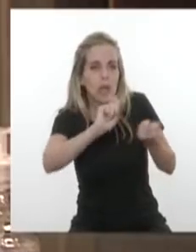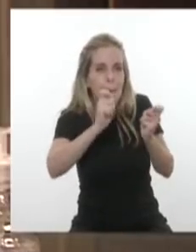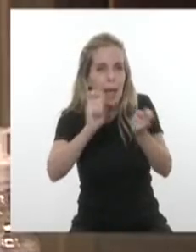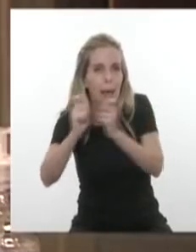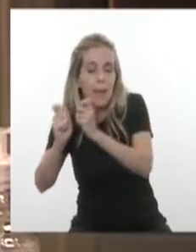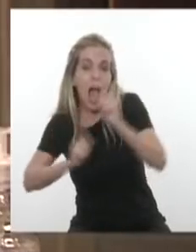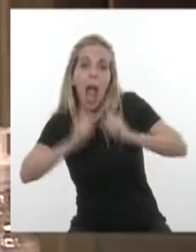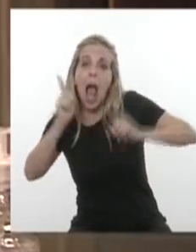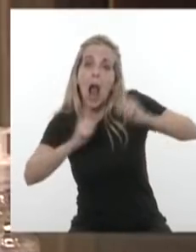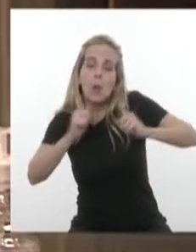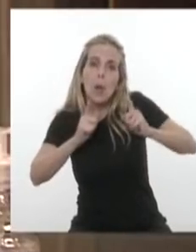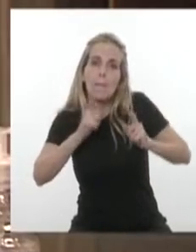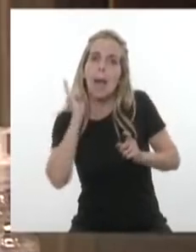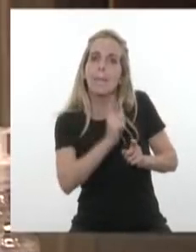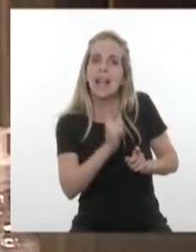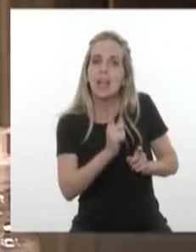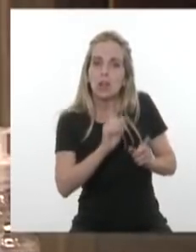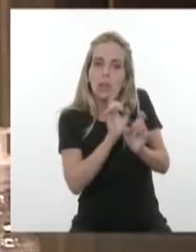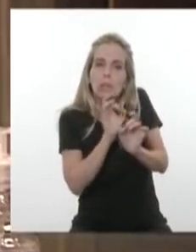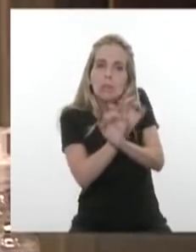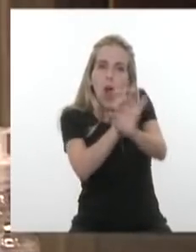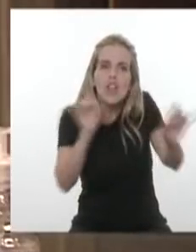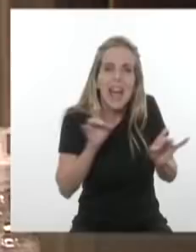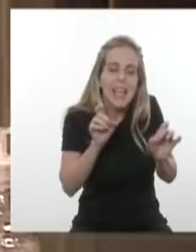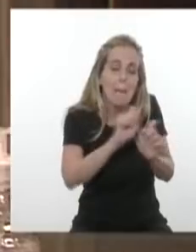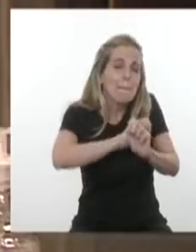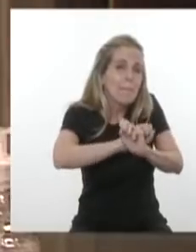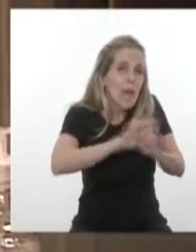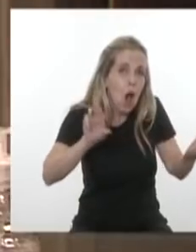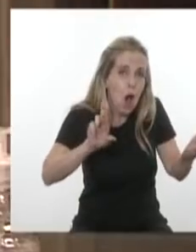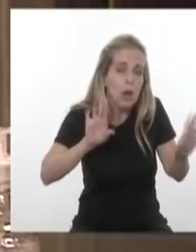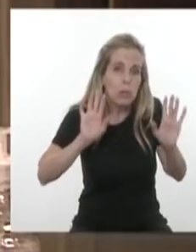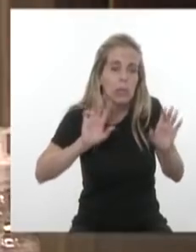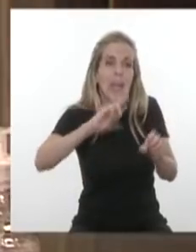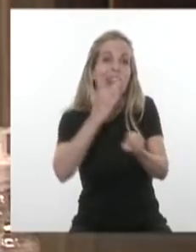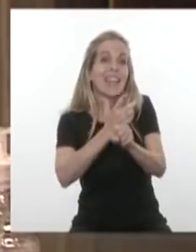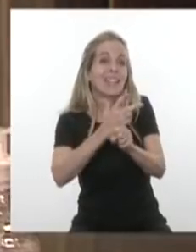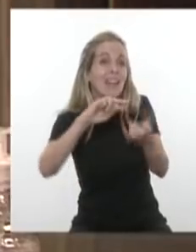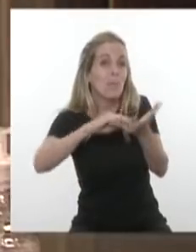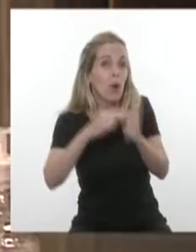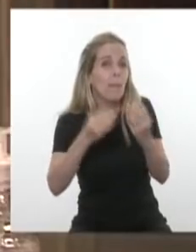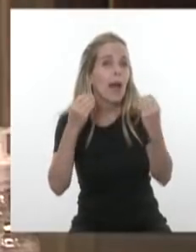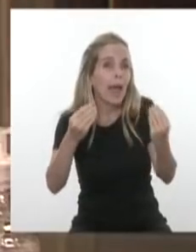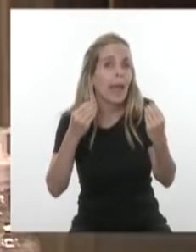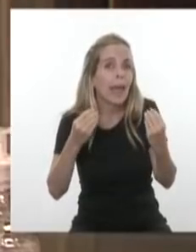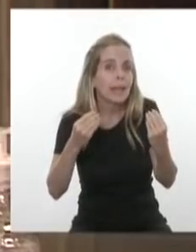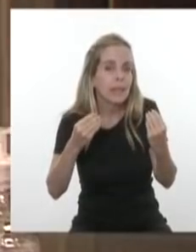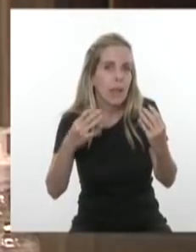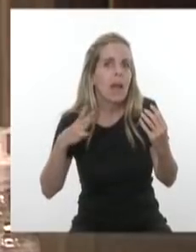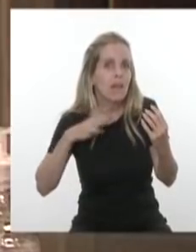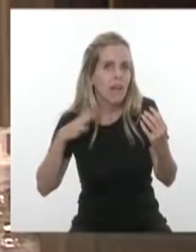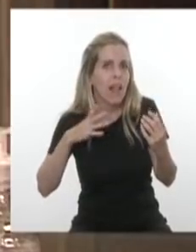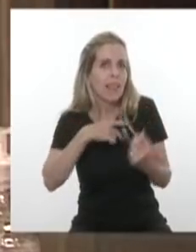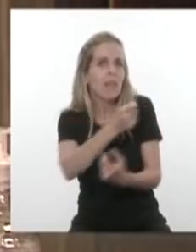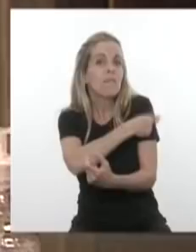mucho más contagiosas y con severa letalidad el tercer problema es que hay escasez global de